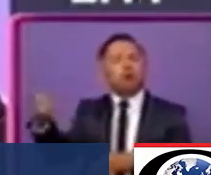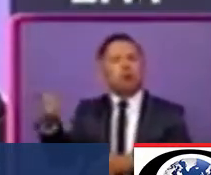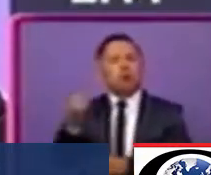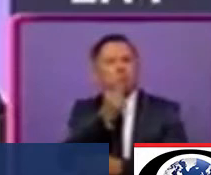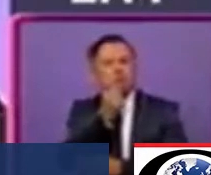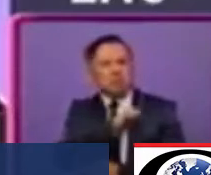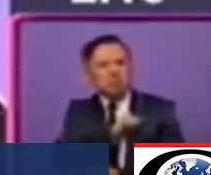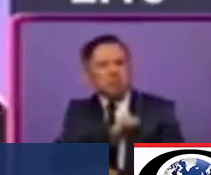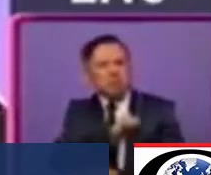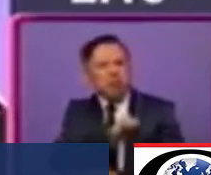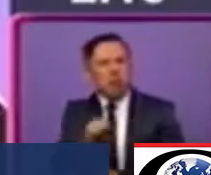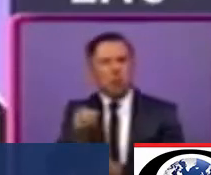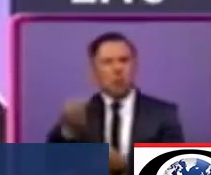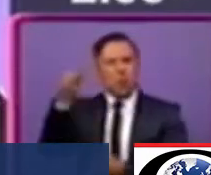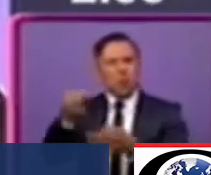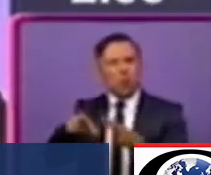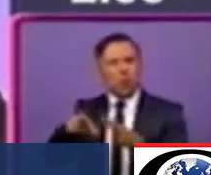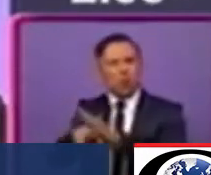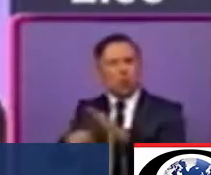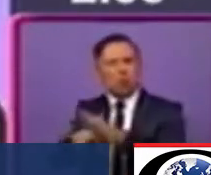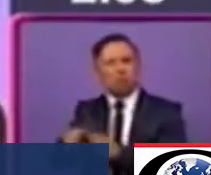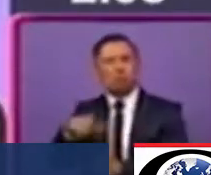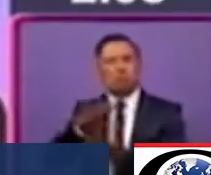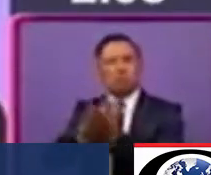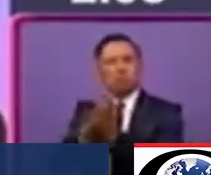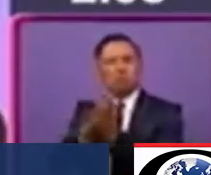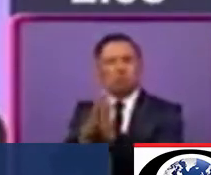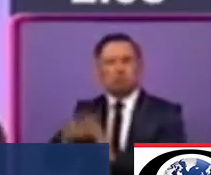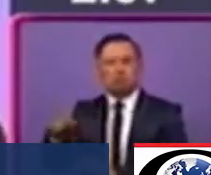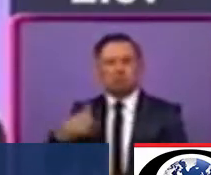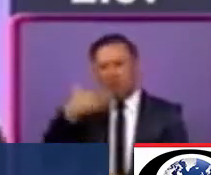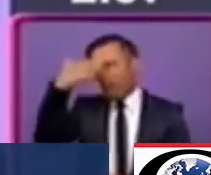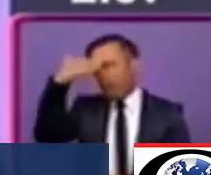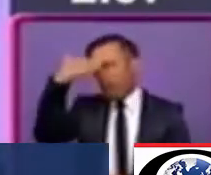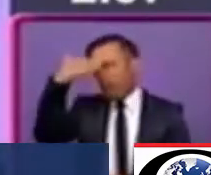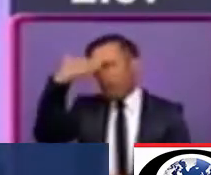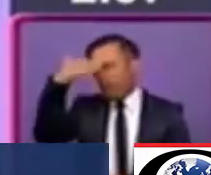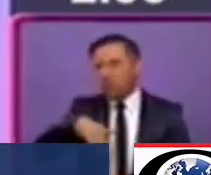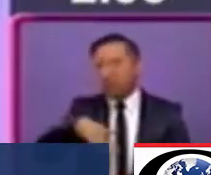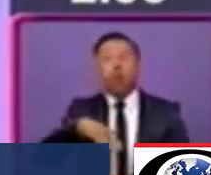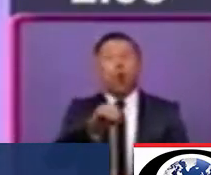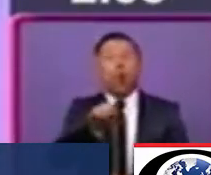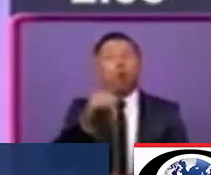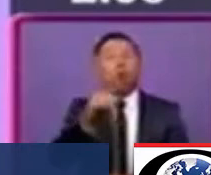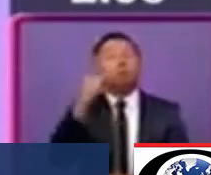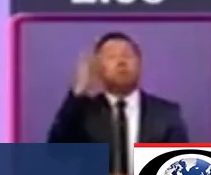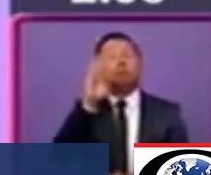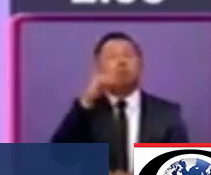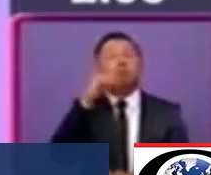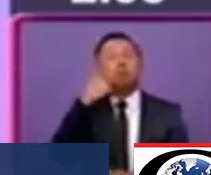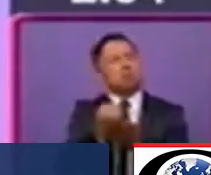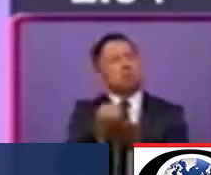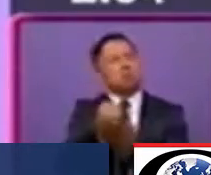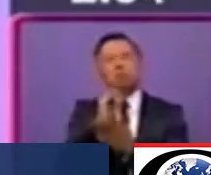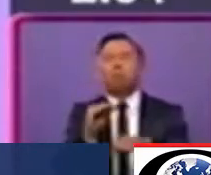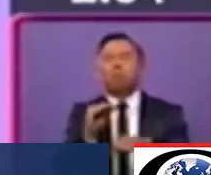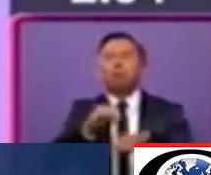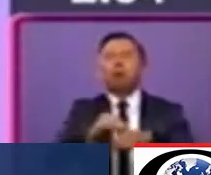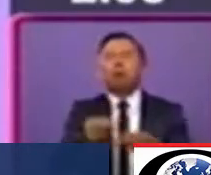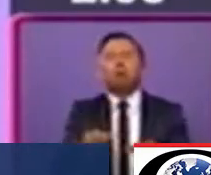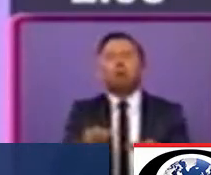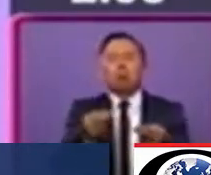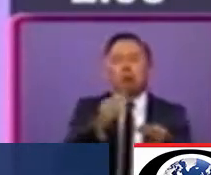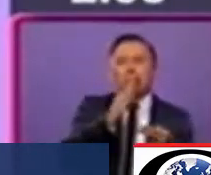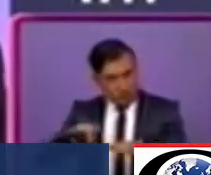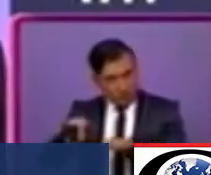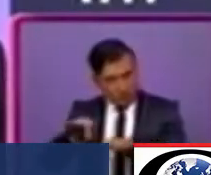ahora sí que moviendo el tapete a Delfina, pues no está pensando que puede ser ella, esta Josefina, la que le